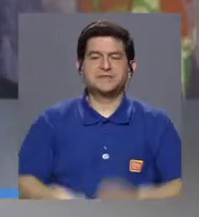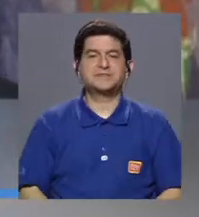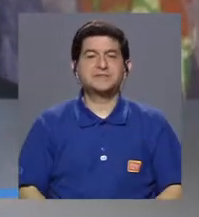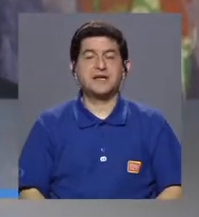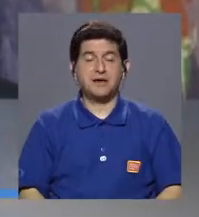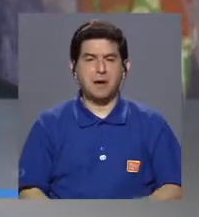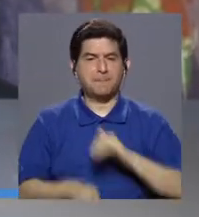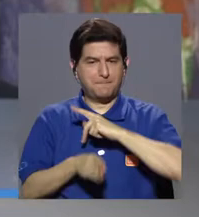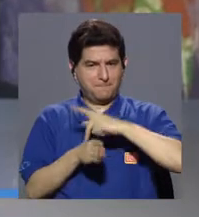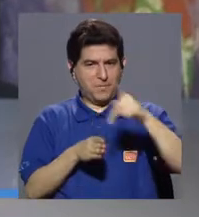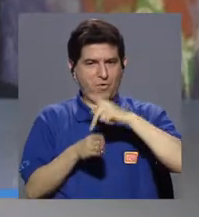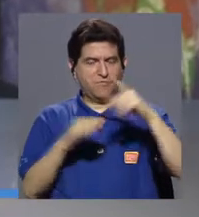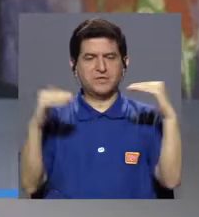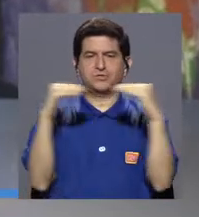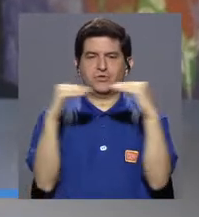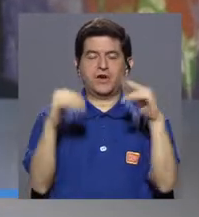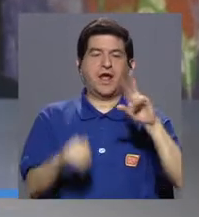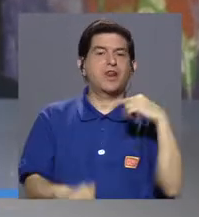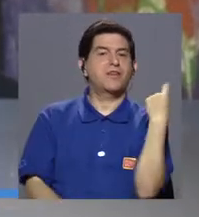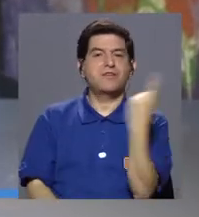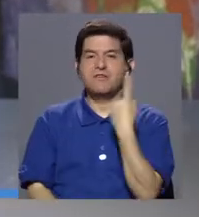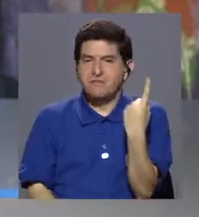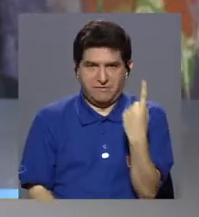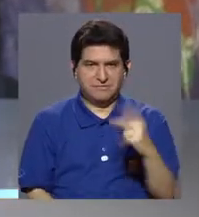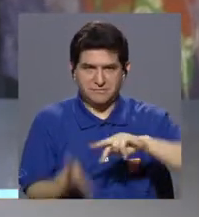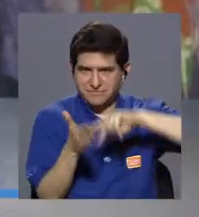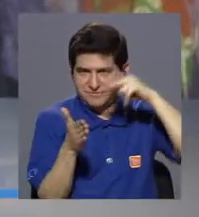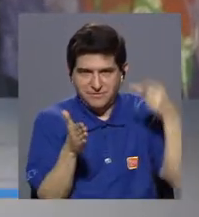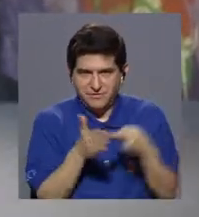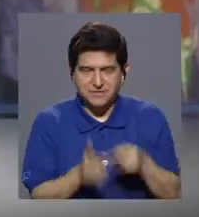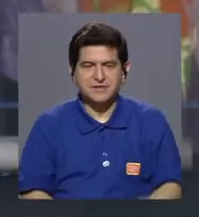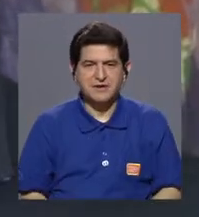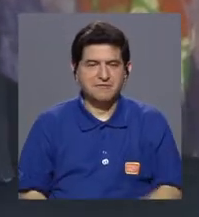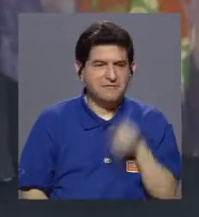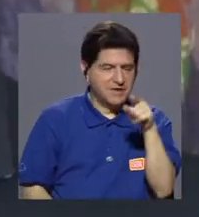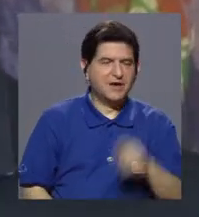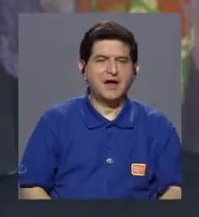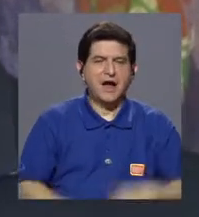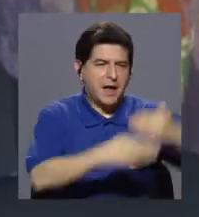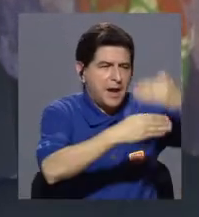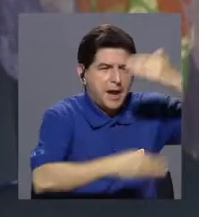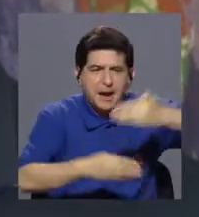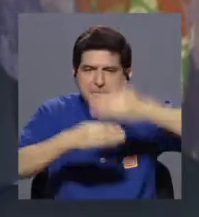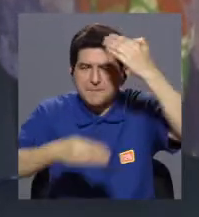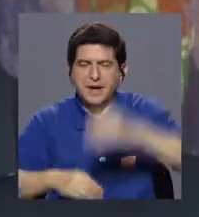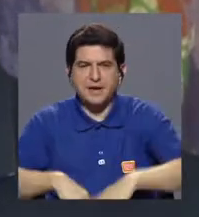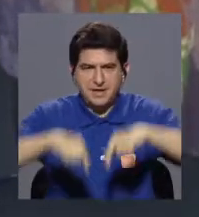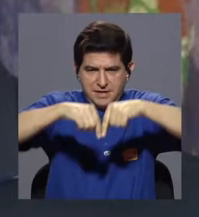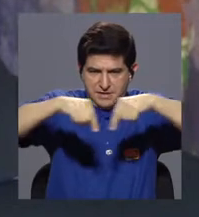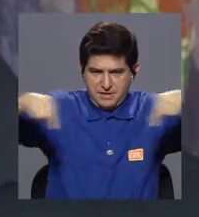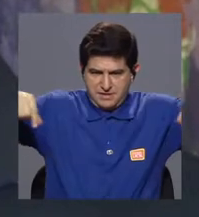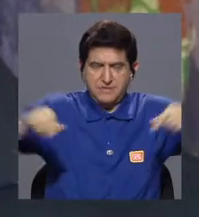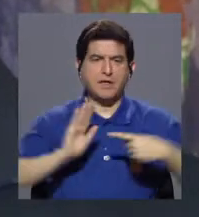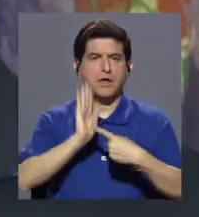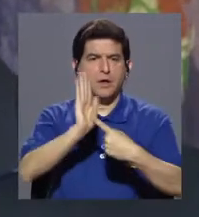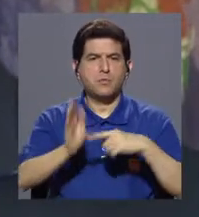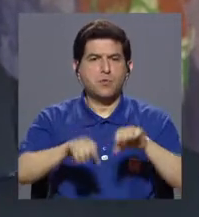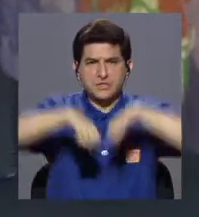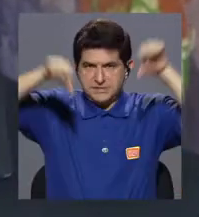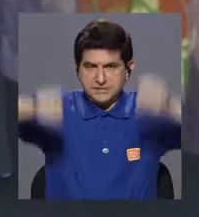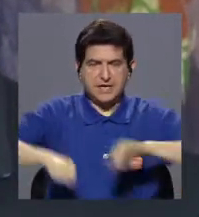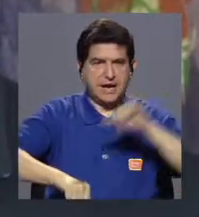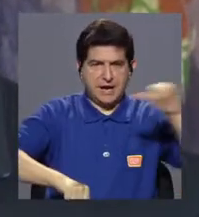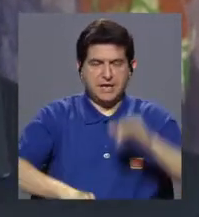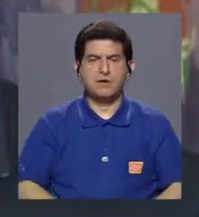de clase profesional, no solo en el acondicionamiento de las paredes, los rieles, el sistema de exhibición,